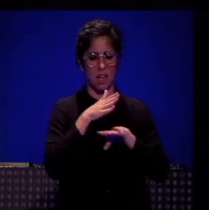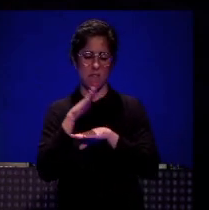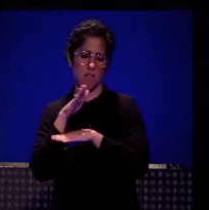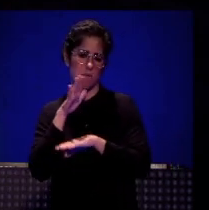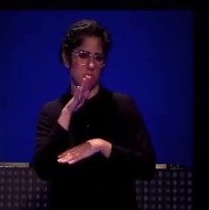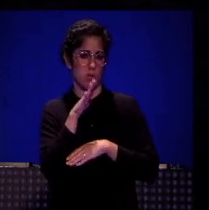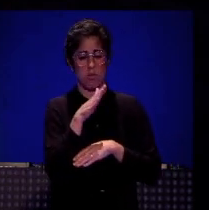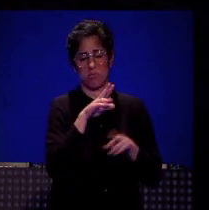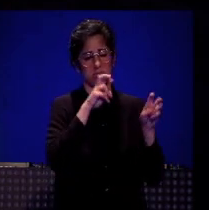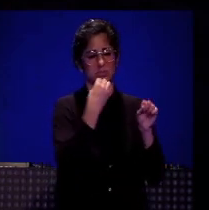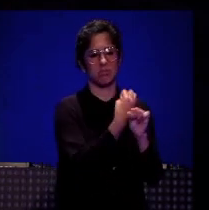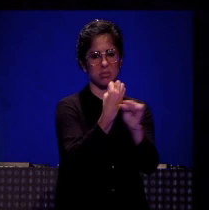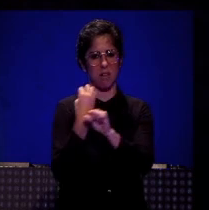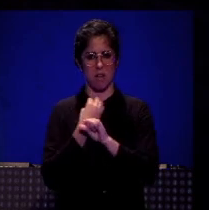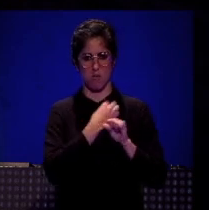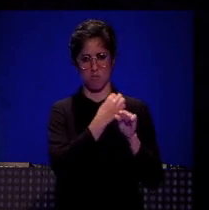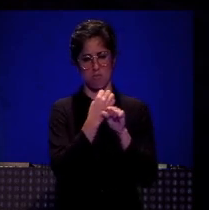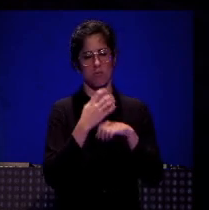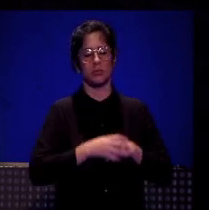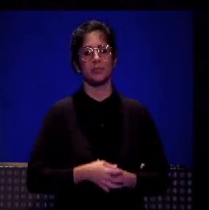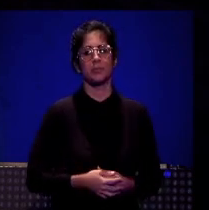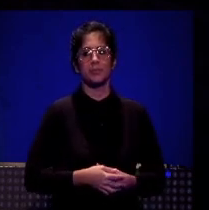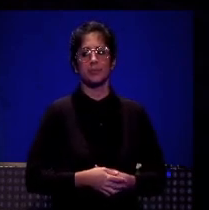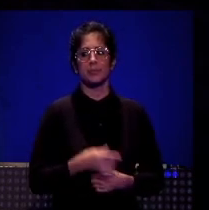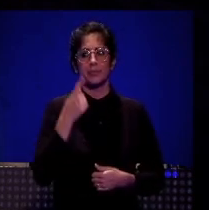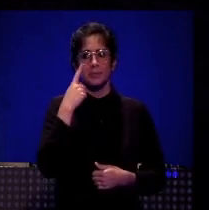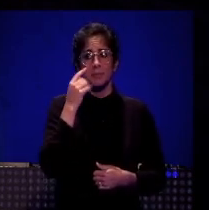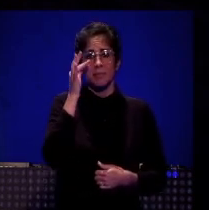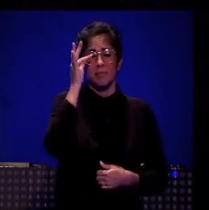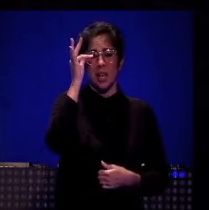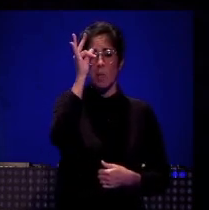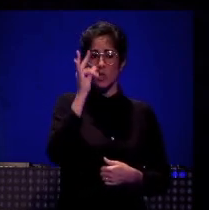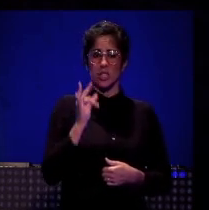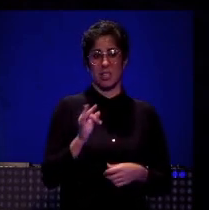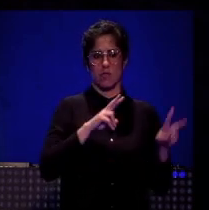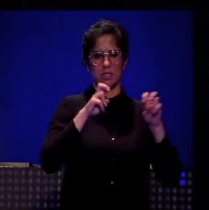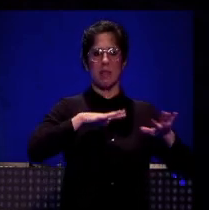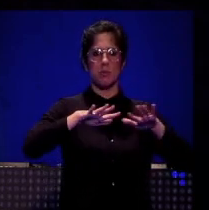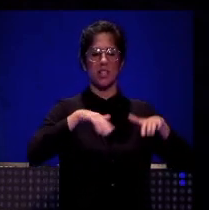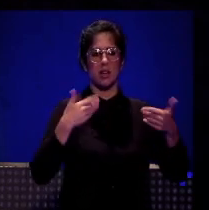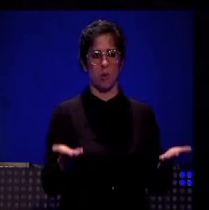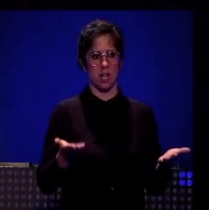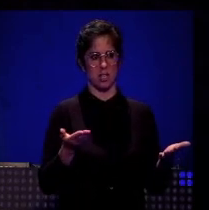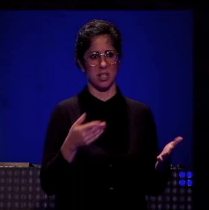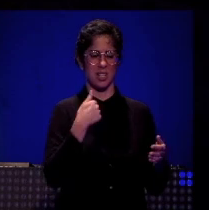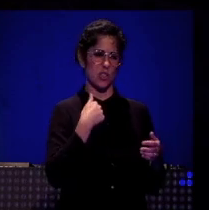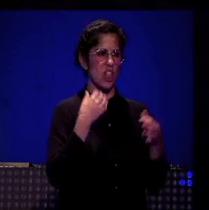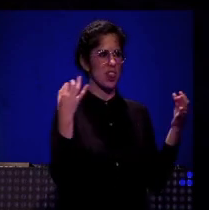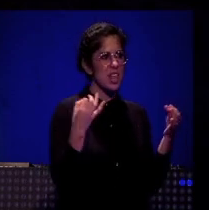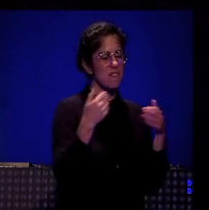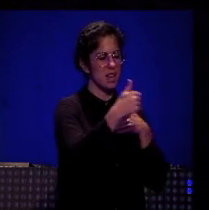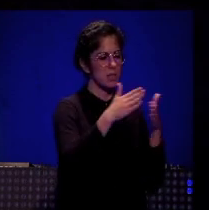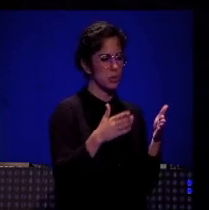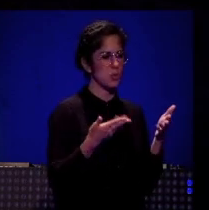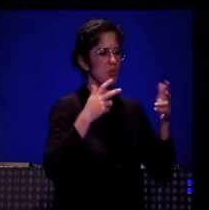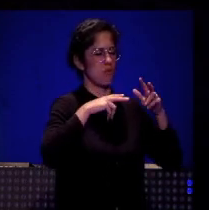abajo lo bueno que tiene emitir porque en movilidad es que no te limita a estar entre cuatro paredes que hemos visto